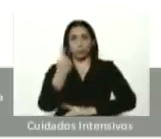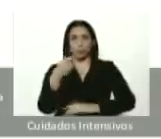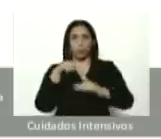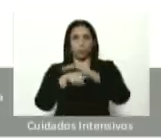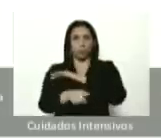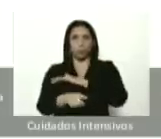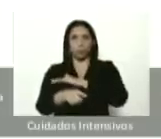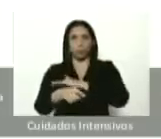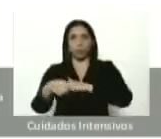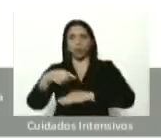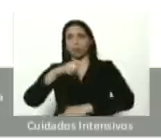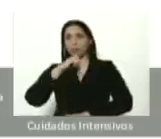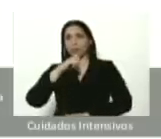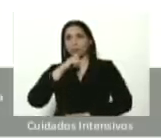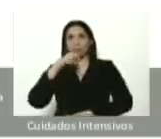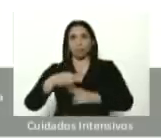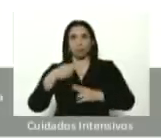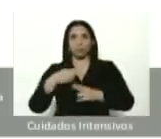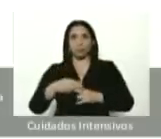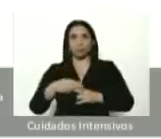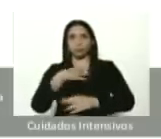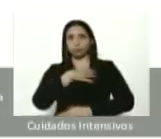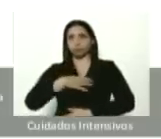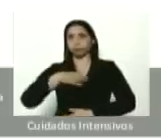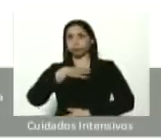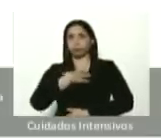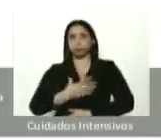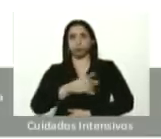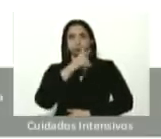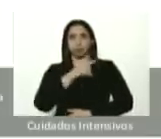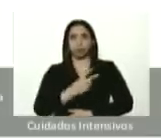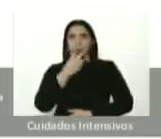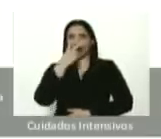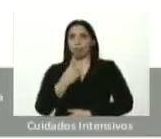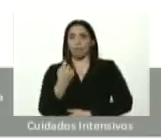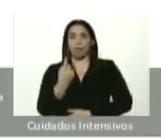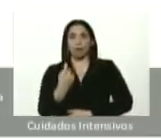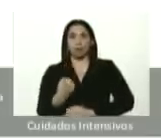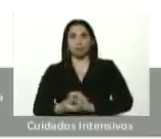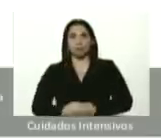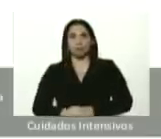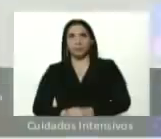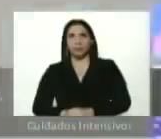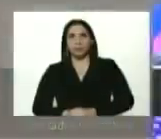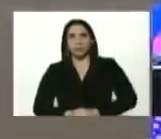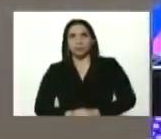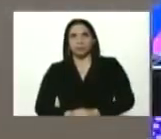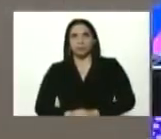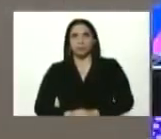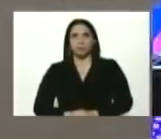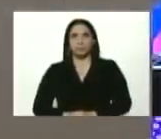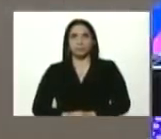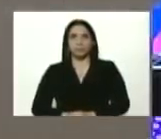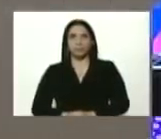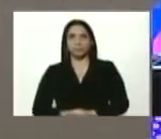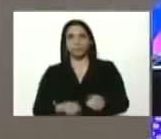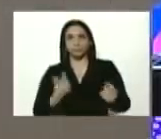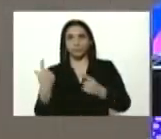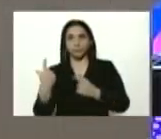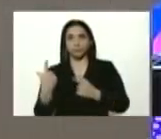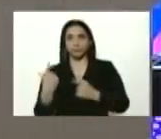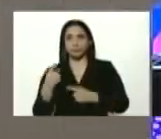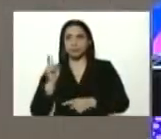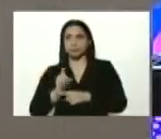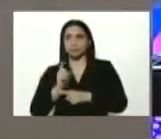cuidados intensivos por presentar una insuficiencia respiratoria aguda severa que requirió